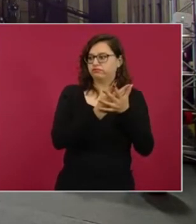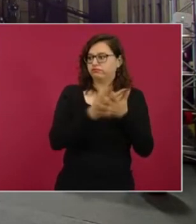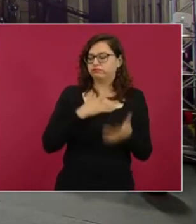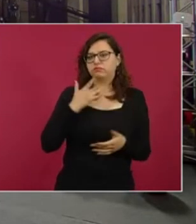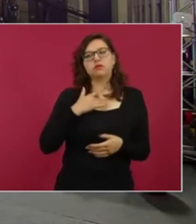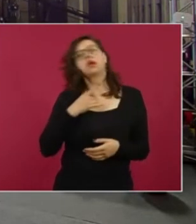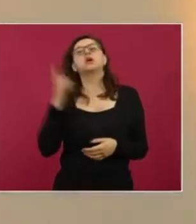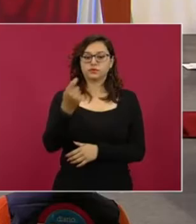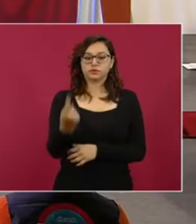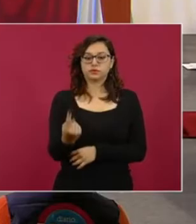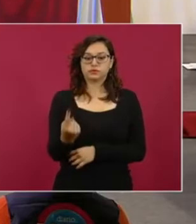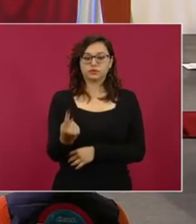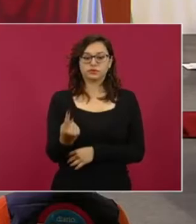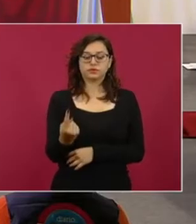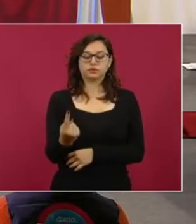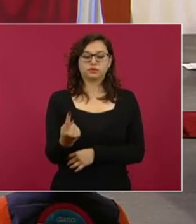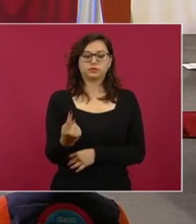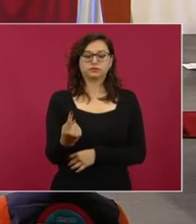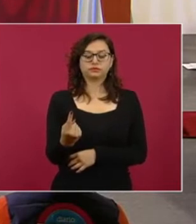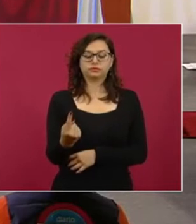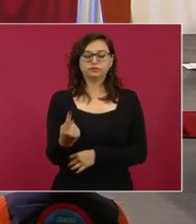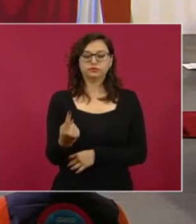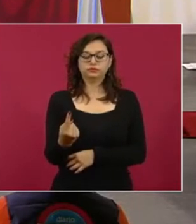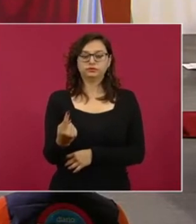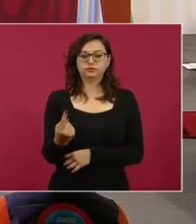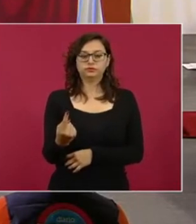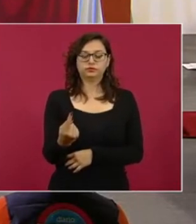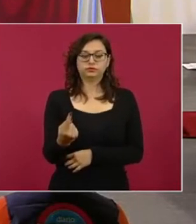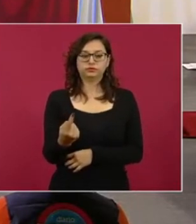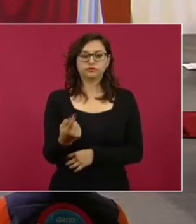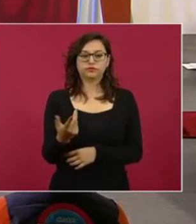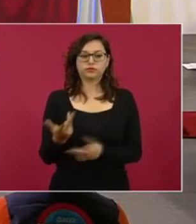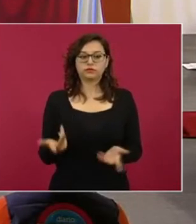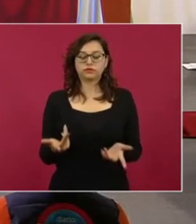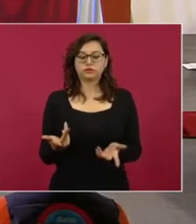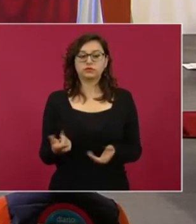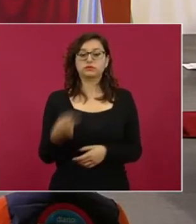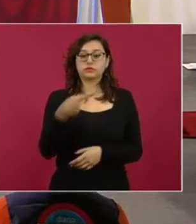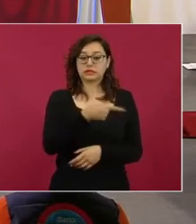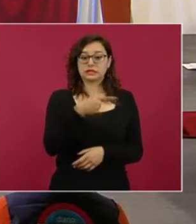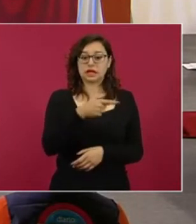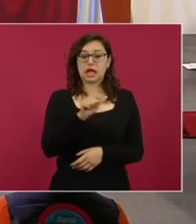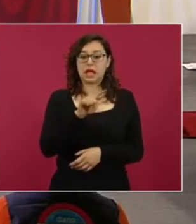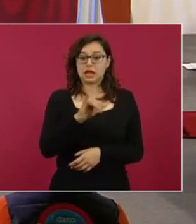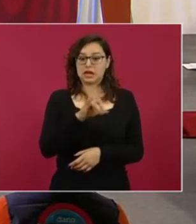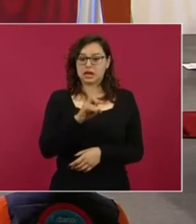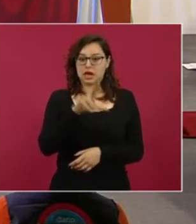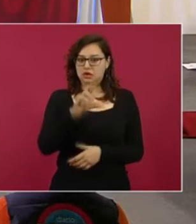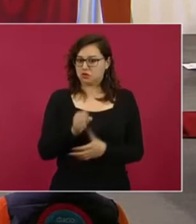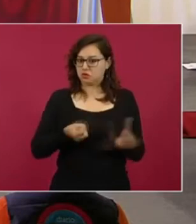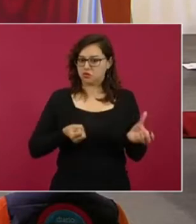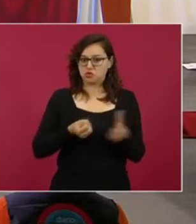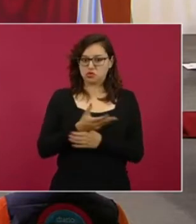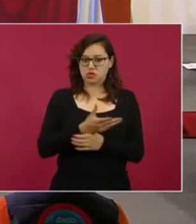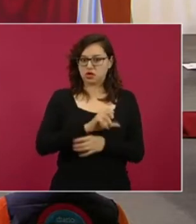explosivos. Por diversas traiciones, el pelón es amenazado de muerte si se vuelve a parar en San José de García posteriormente, en diciembre